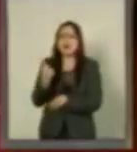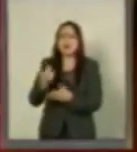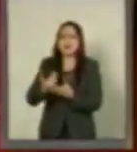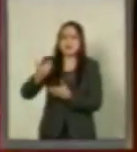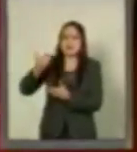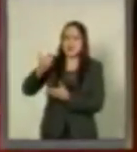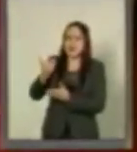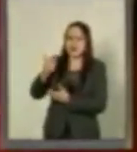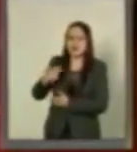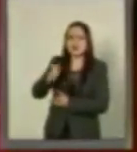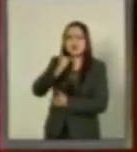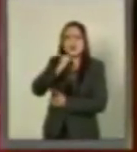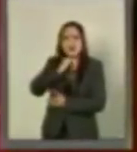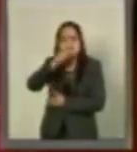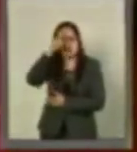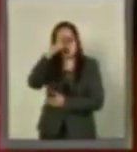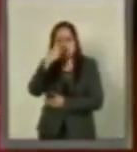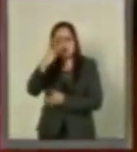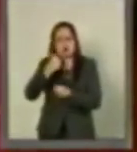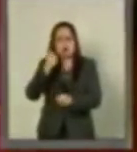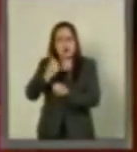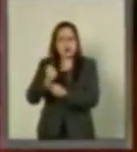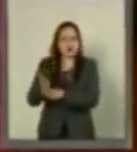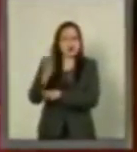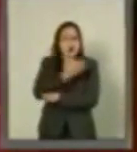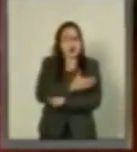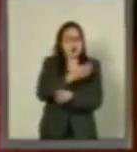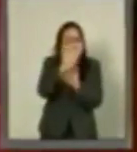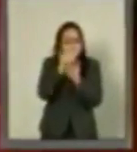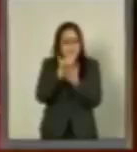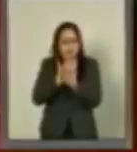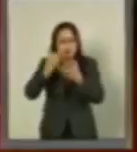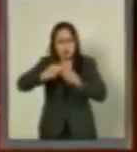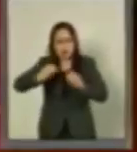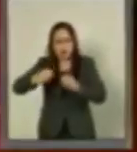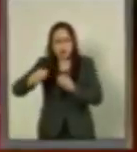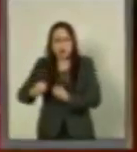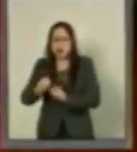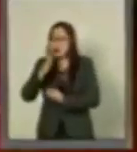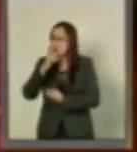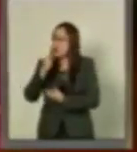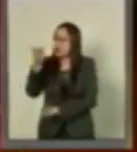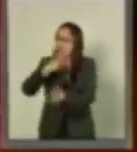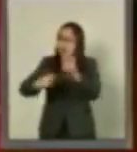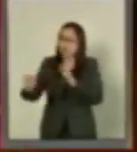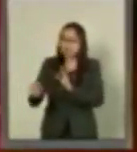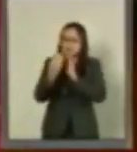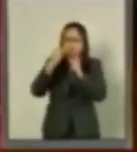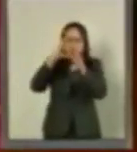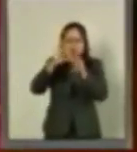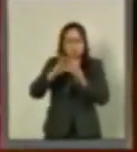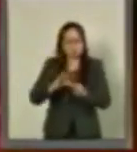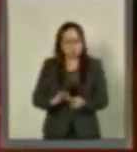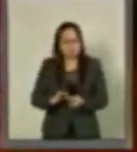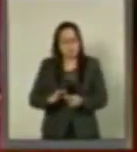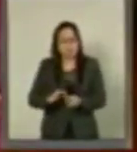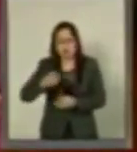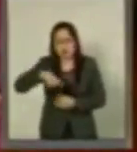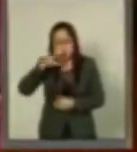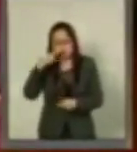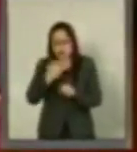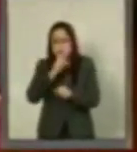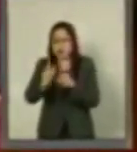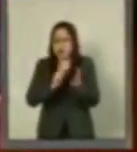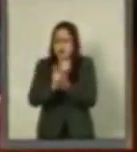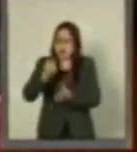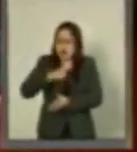agenda del Senado el año pasado no permitió que se cumpliera con este ejercicio al que nos obliga la ley.